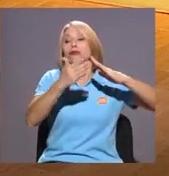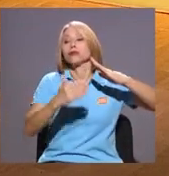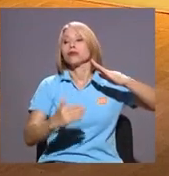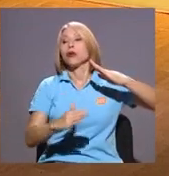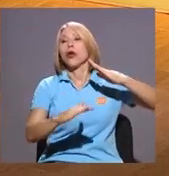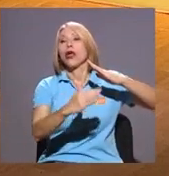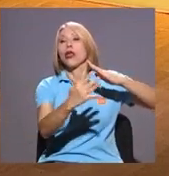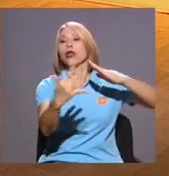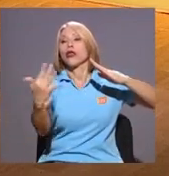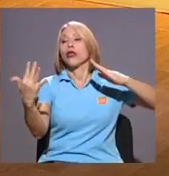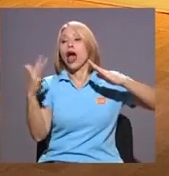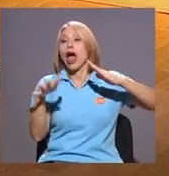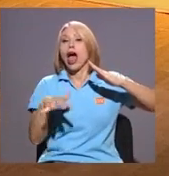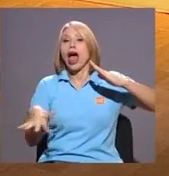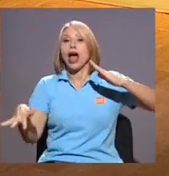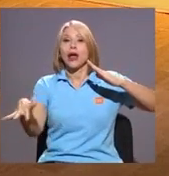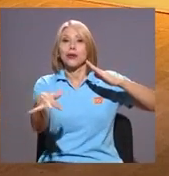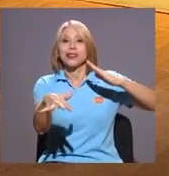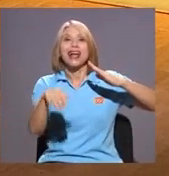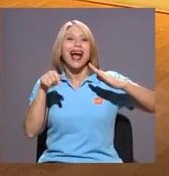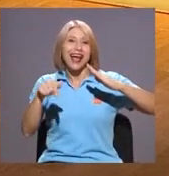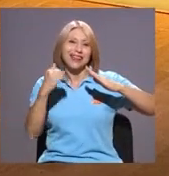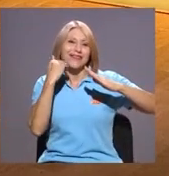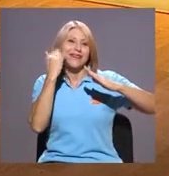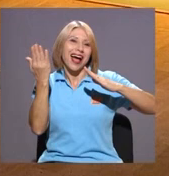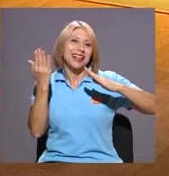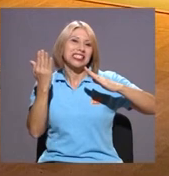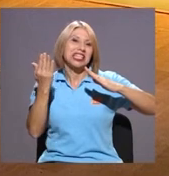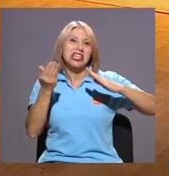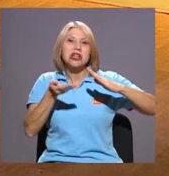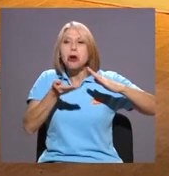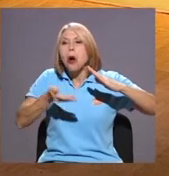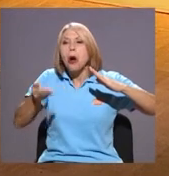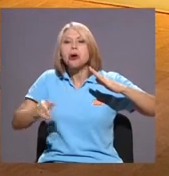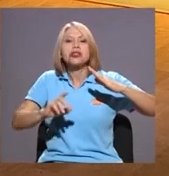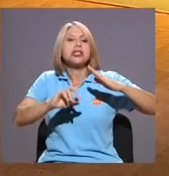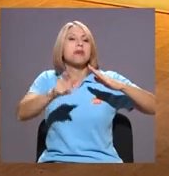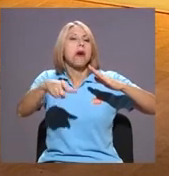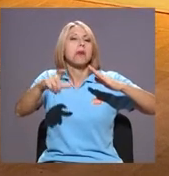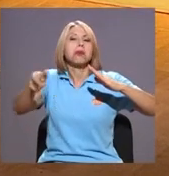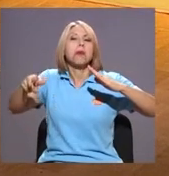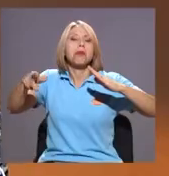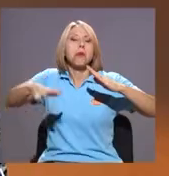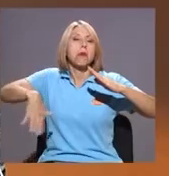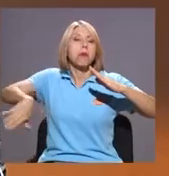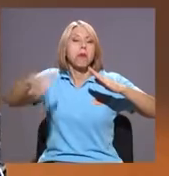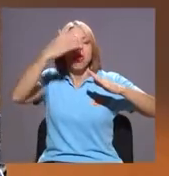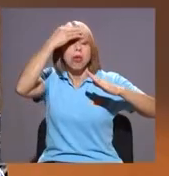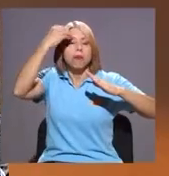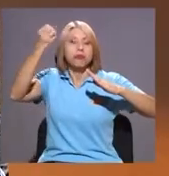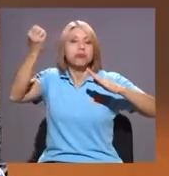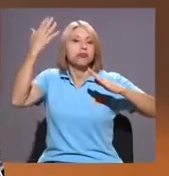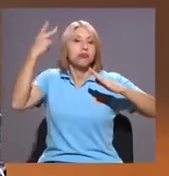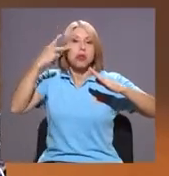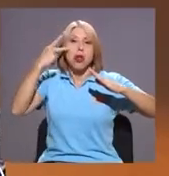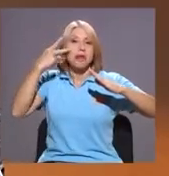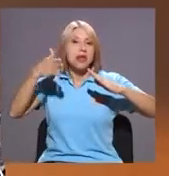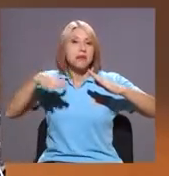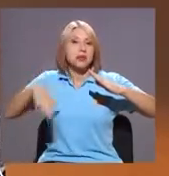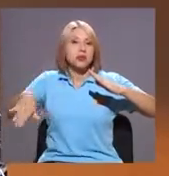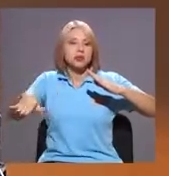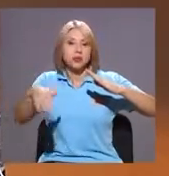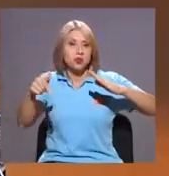árboles, pues es más fácil que dejemos nuestras cositas por ahí tiraditas y se nos olvide que están ahí. No las vemos tan